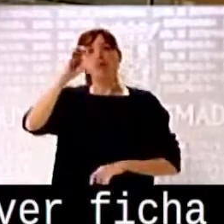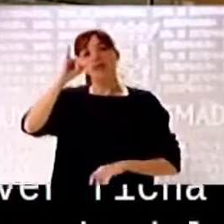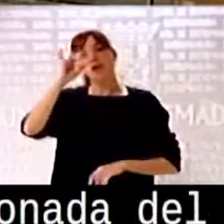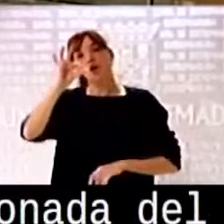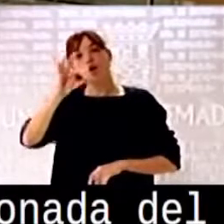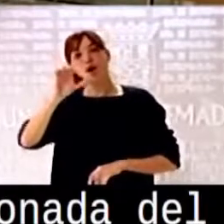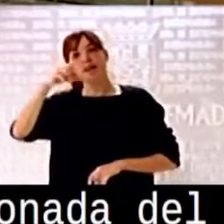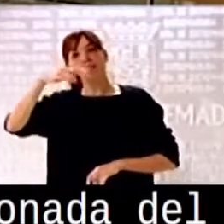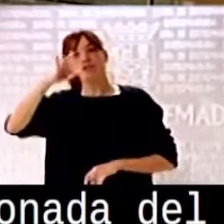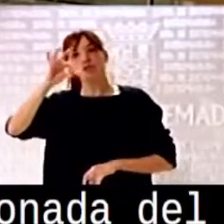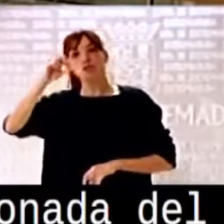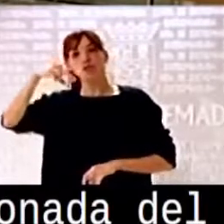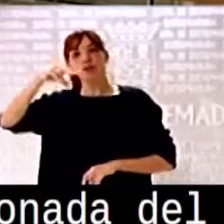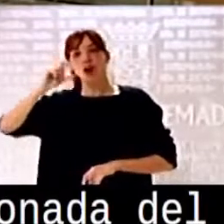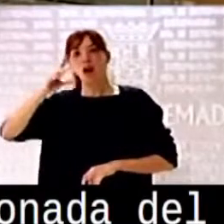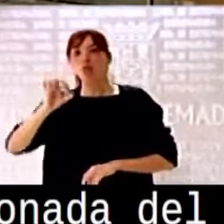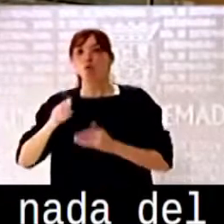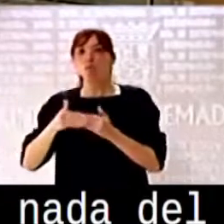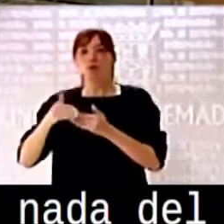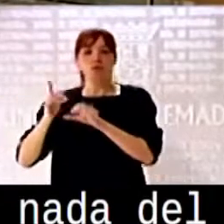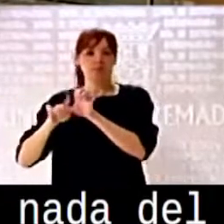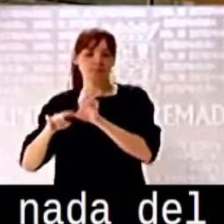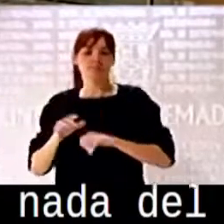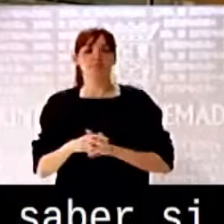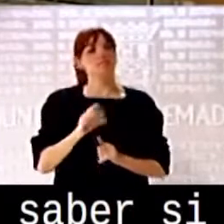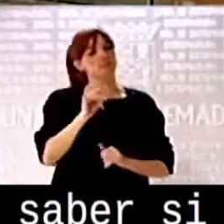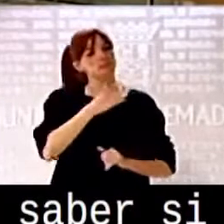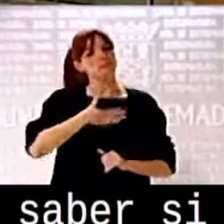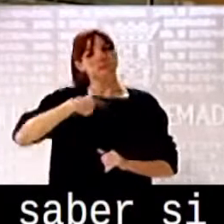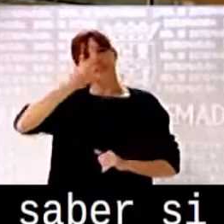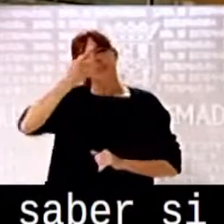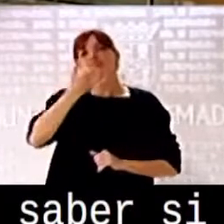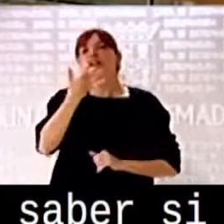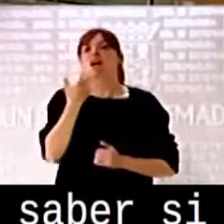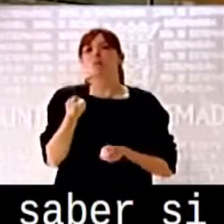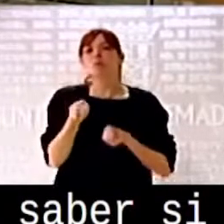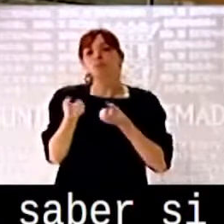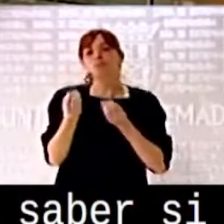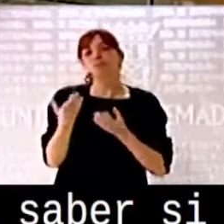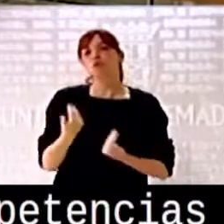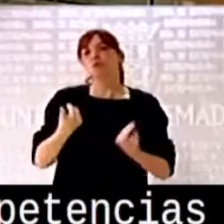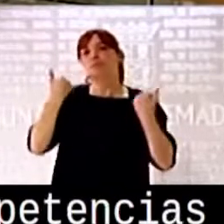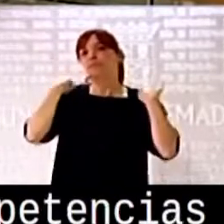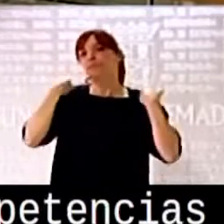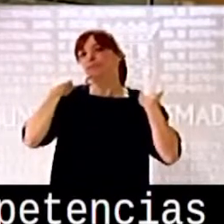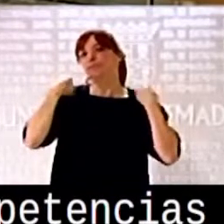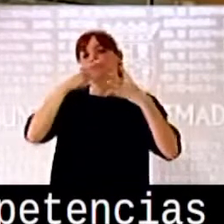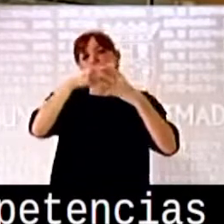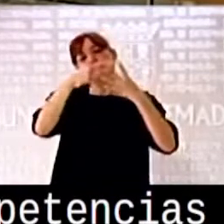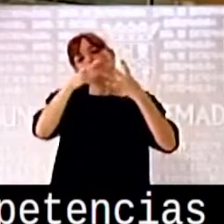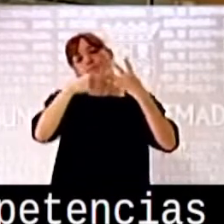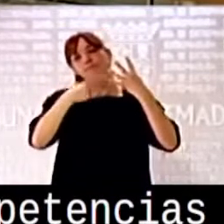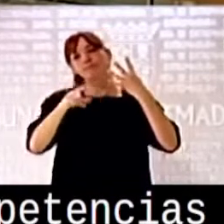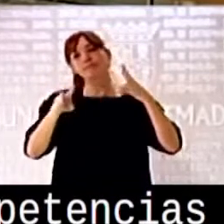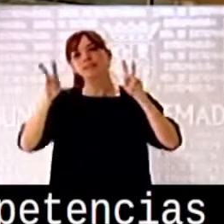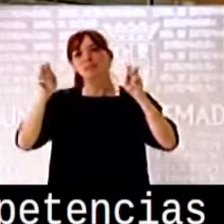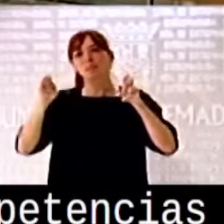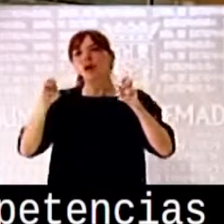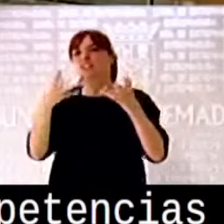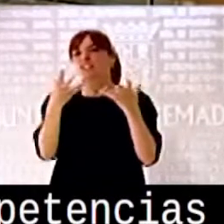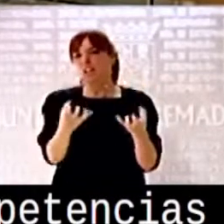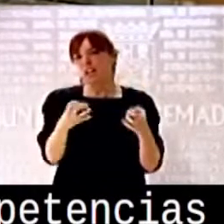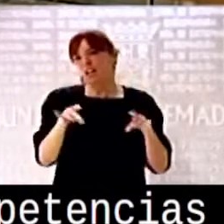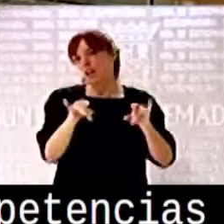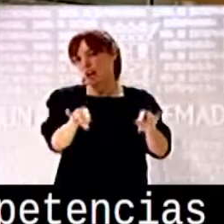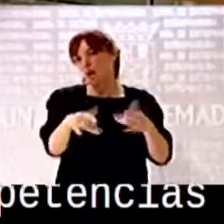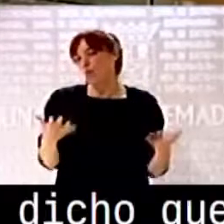del periódico Extremadura. Sí, yo quería saber si nos puede poner algún ejemplo de las competencias que tiene la Junta por el tema de la sequía.